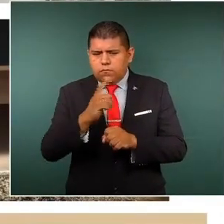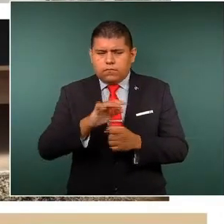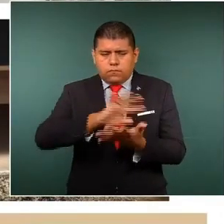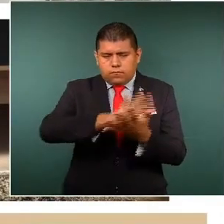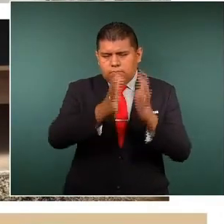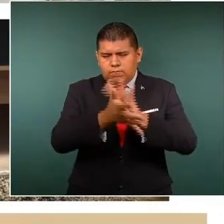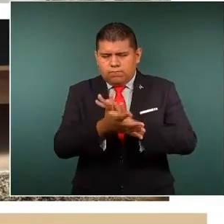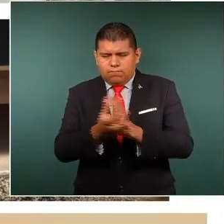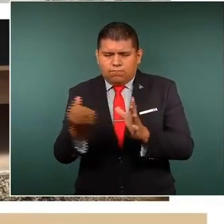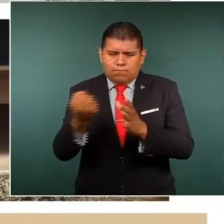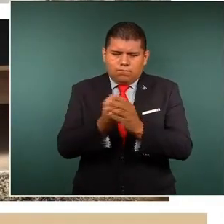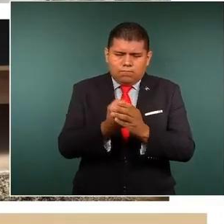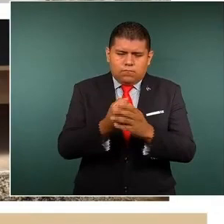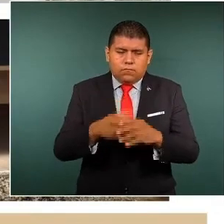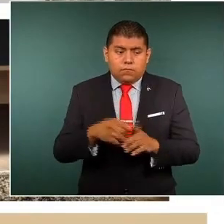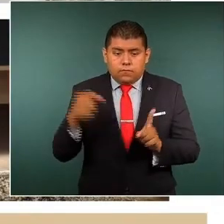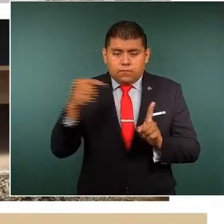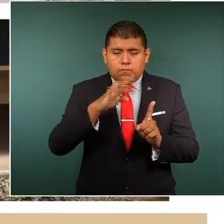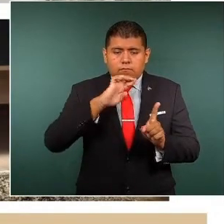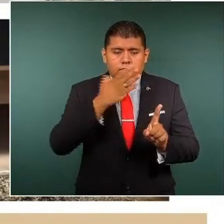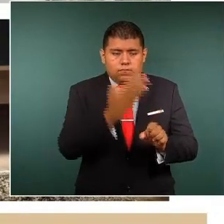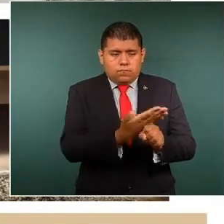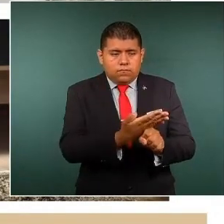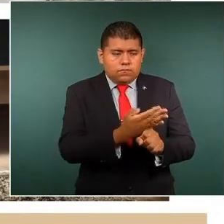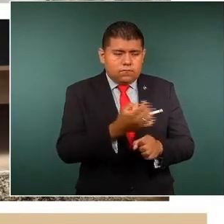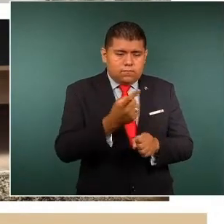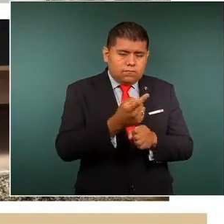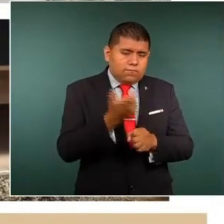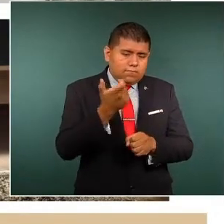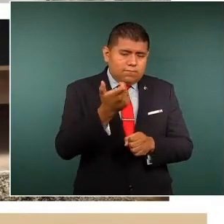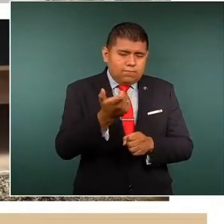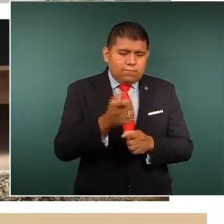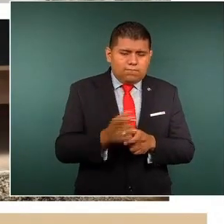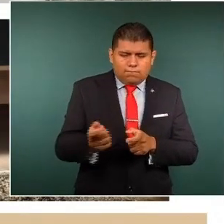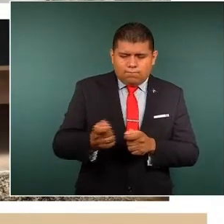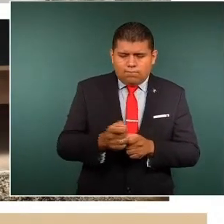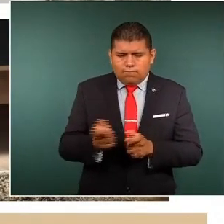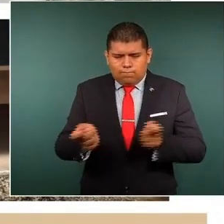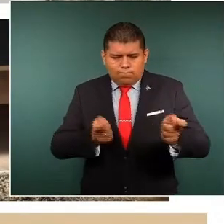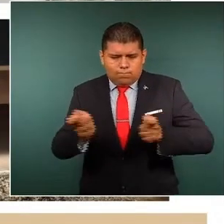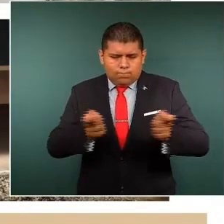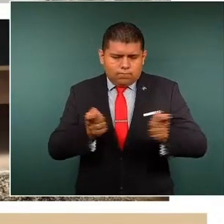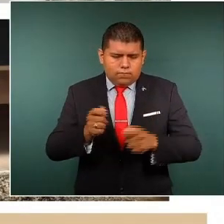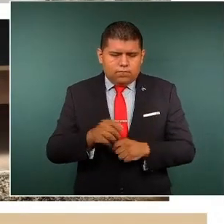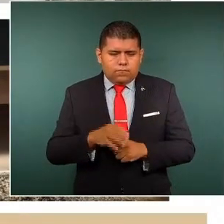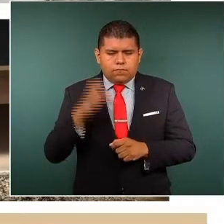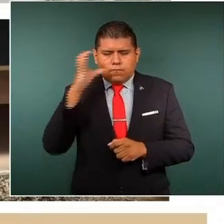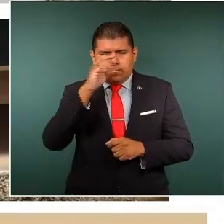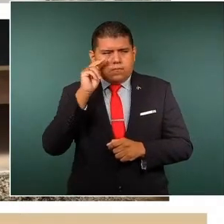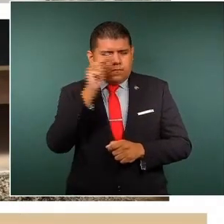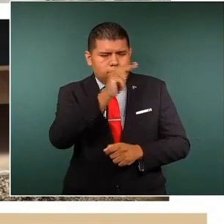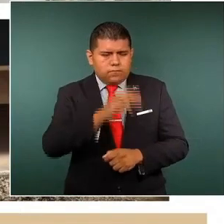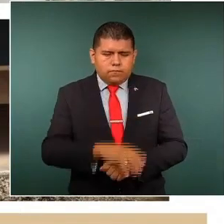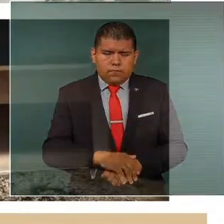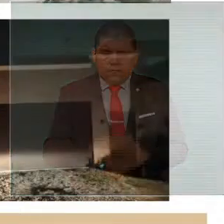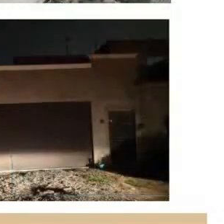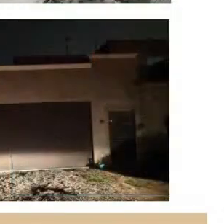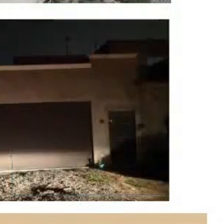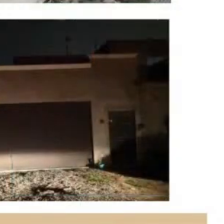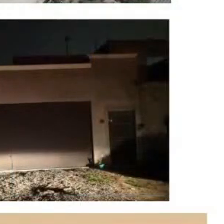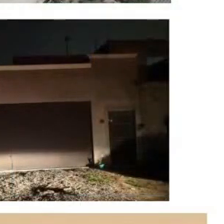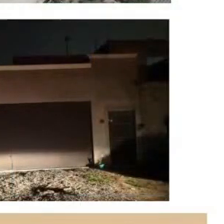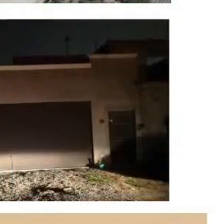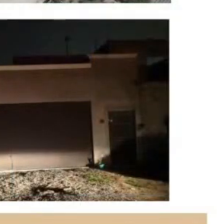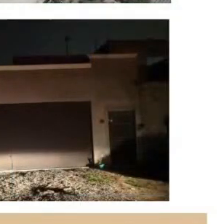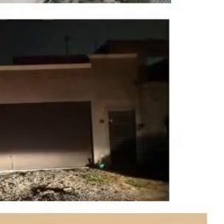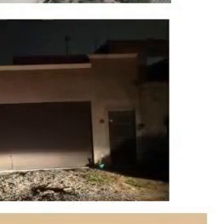presunta operadora financiera y cuñada de El Marro. Aquí pueden ver las fotografías de la casa donde